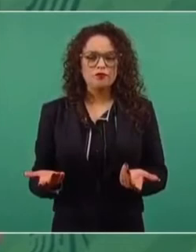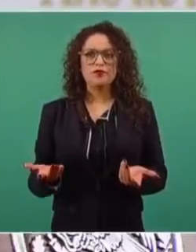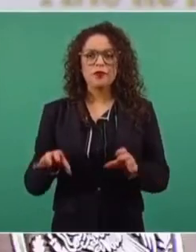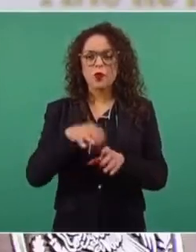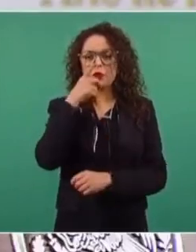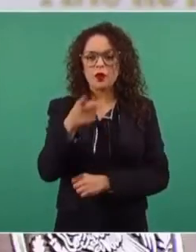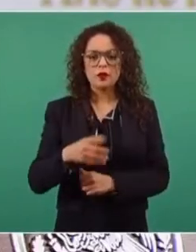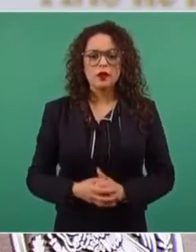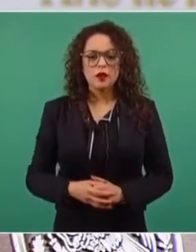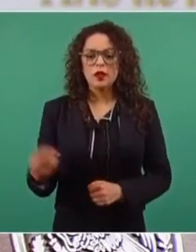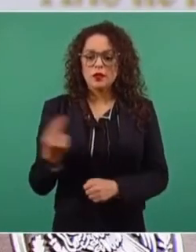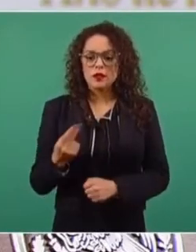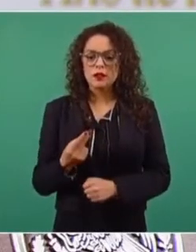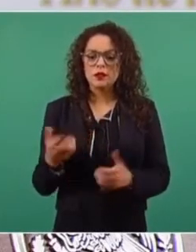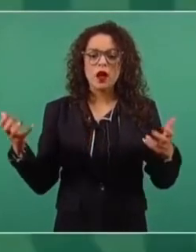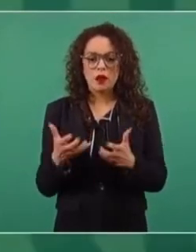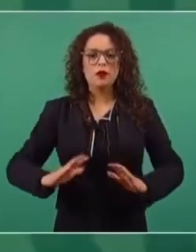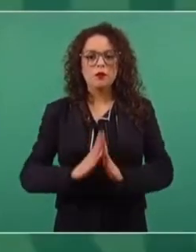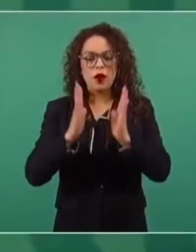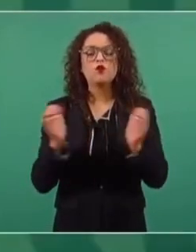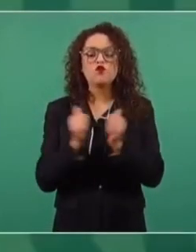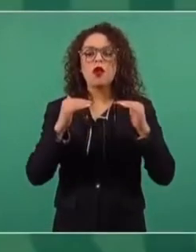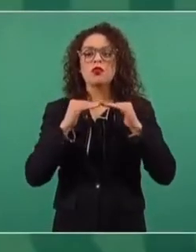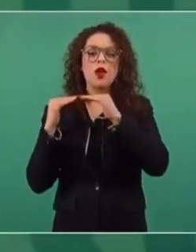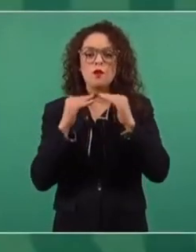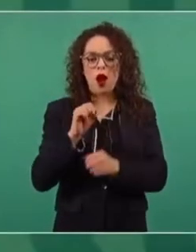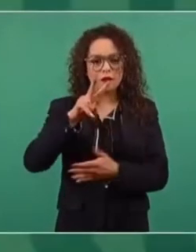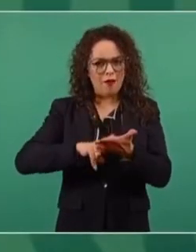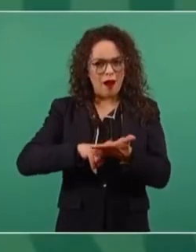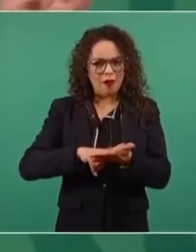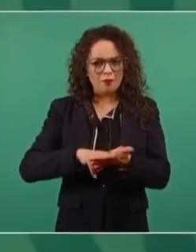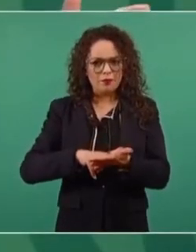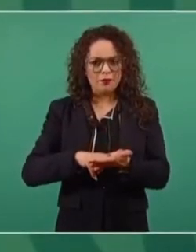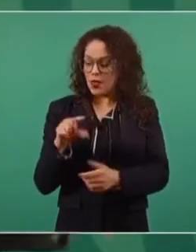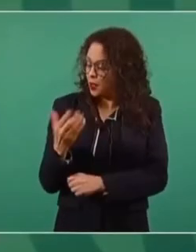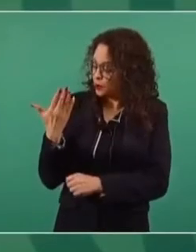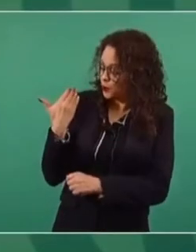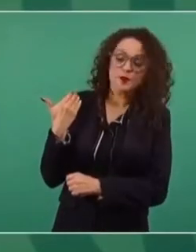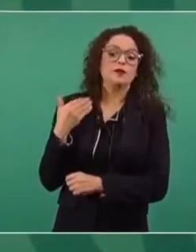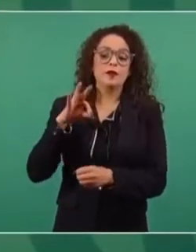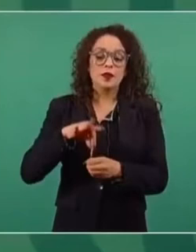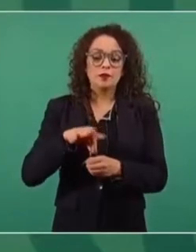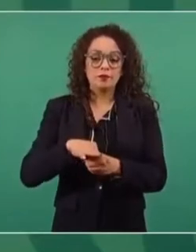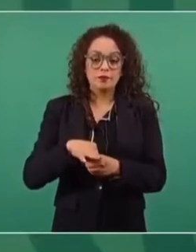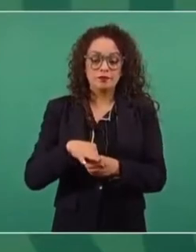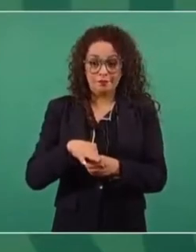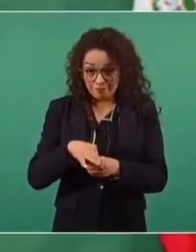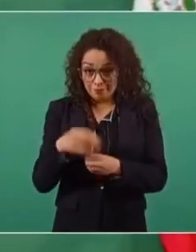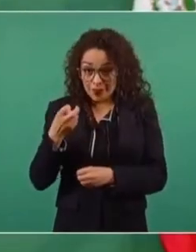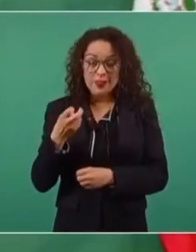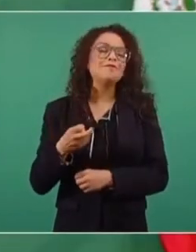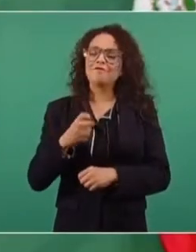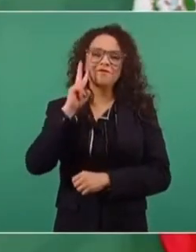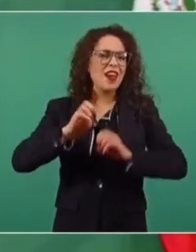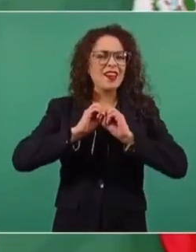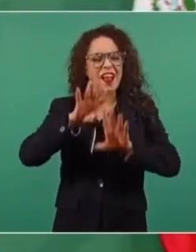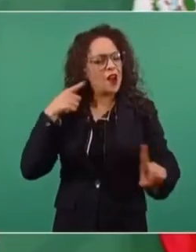práctica la democracia participativa. Acaban de pasar las elecciones, eso corresponde más a la